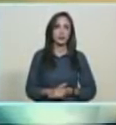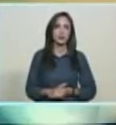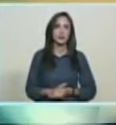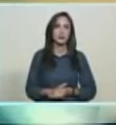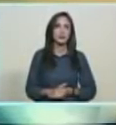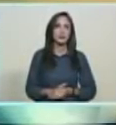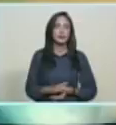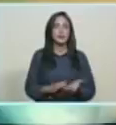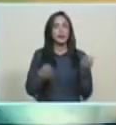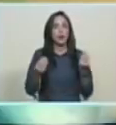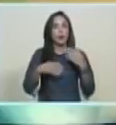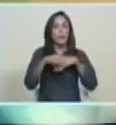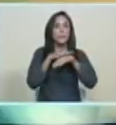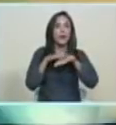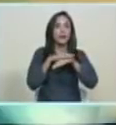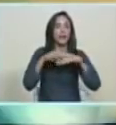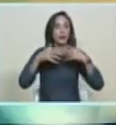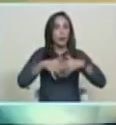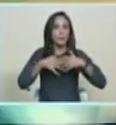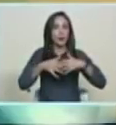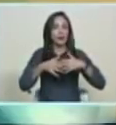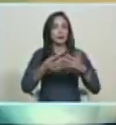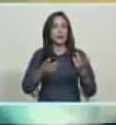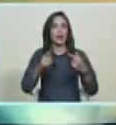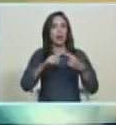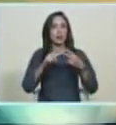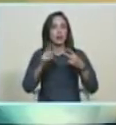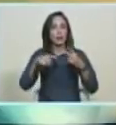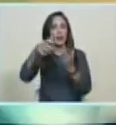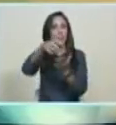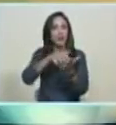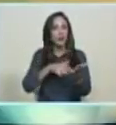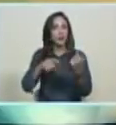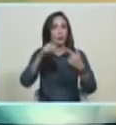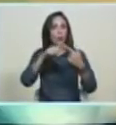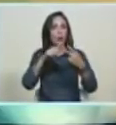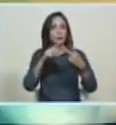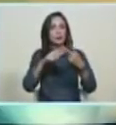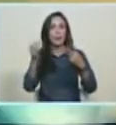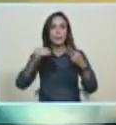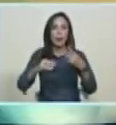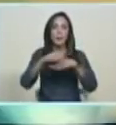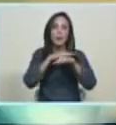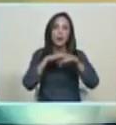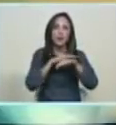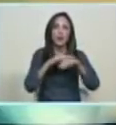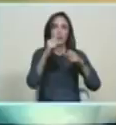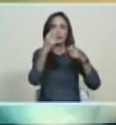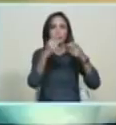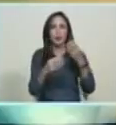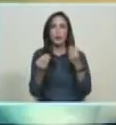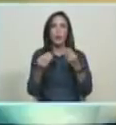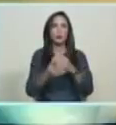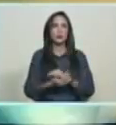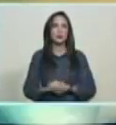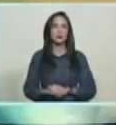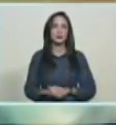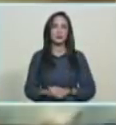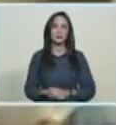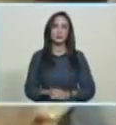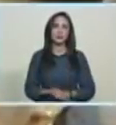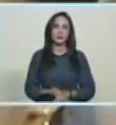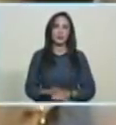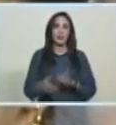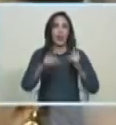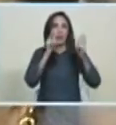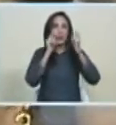Tenemos Ministerio de Industria para el Desarrollo Industrial, Ministerio de Agricultura para el Desarrollo Agrícola en general. Tenemos el Ministerio